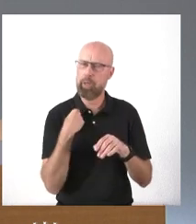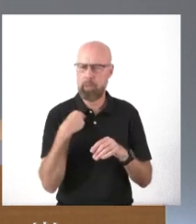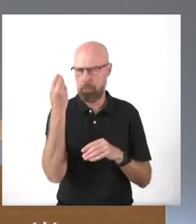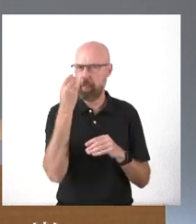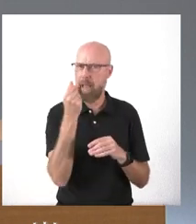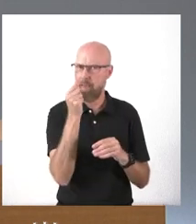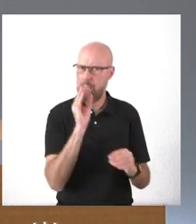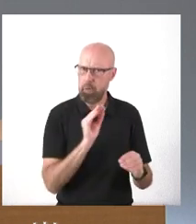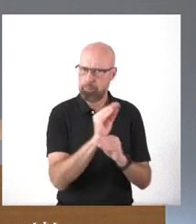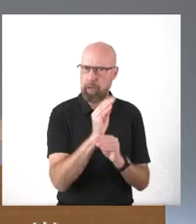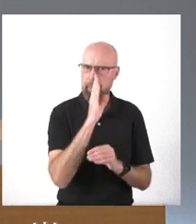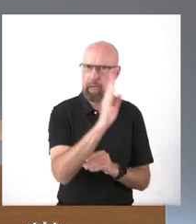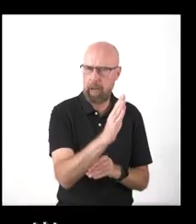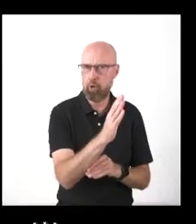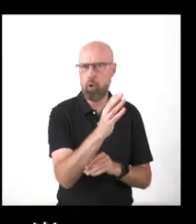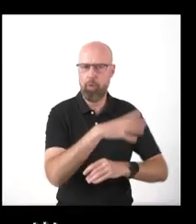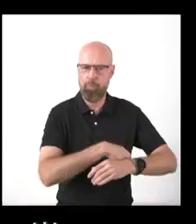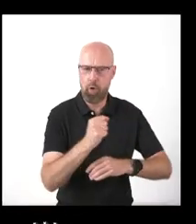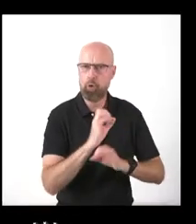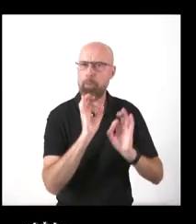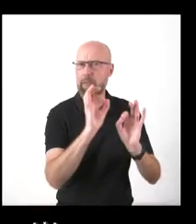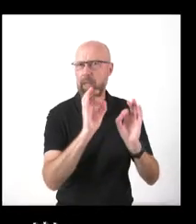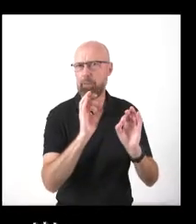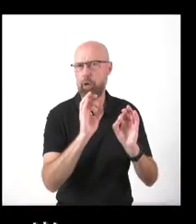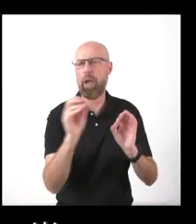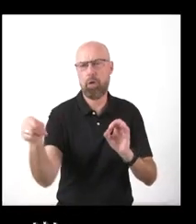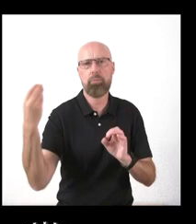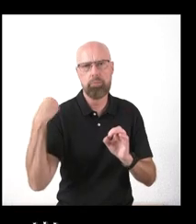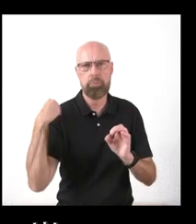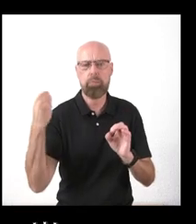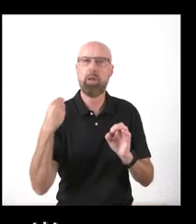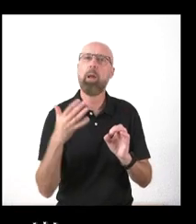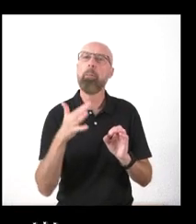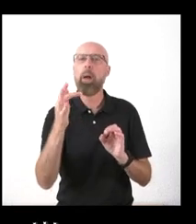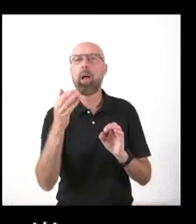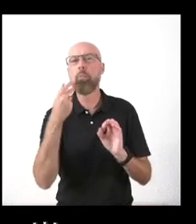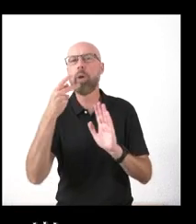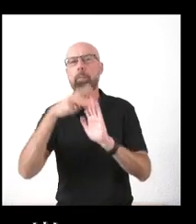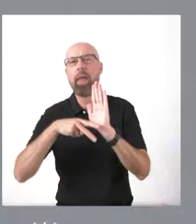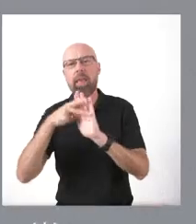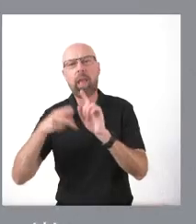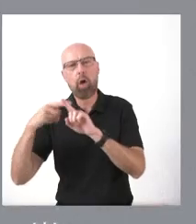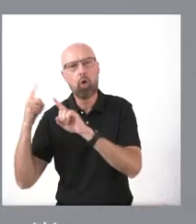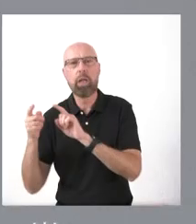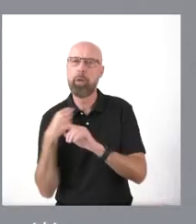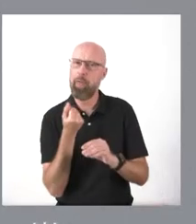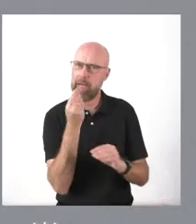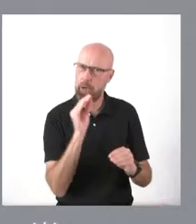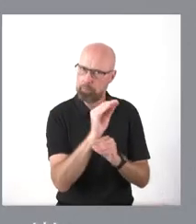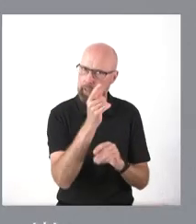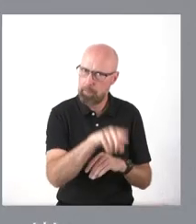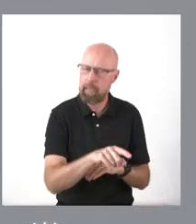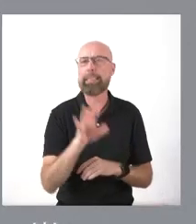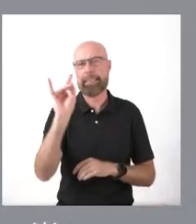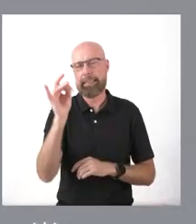como reclaman ellos ya desde hace tiempo más allá de estas medidas normativas y apoyo al sector nos planteamos dos cosas